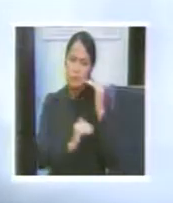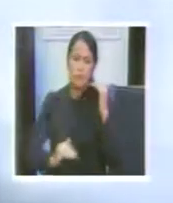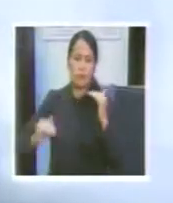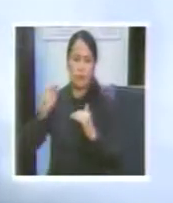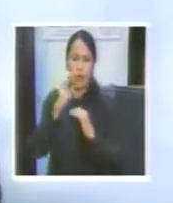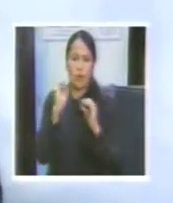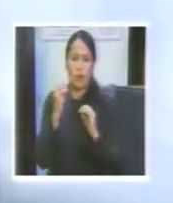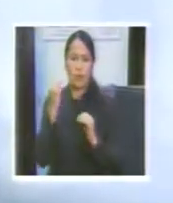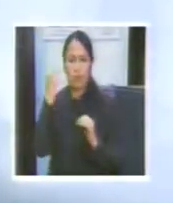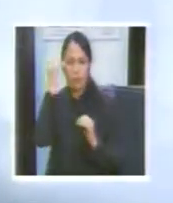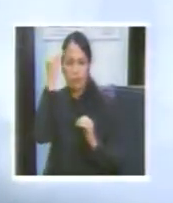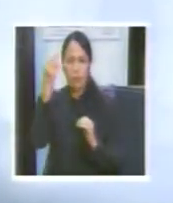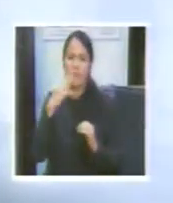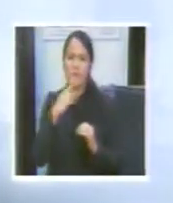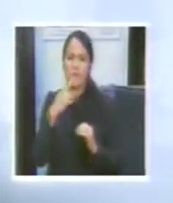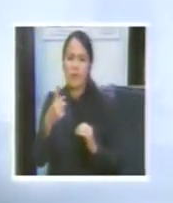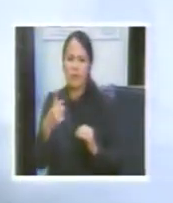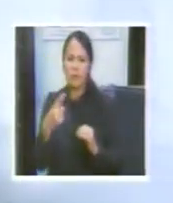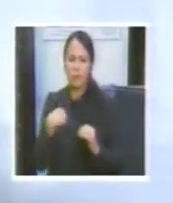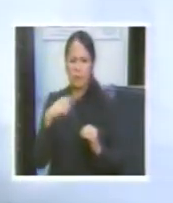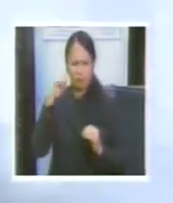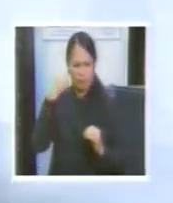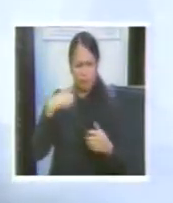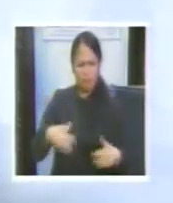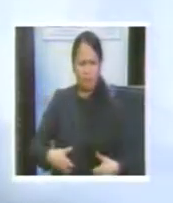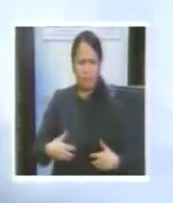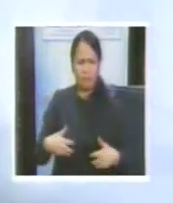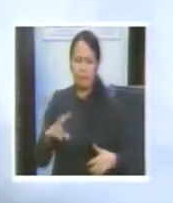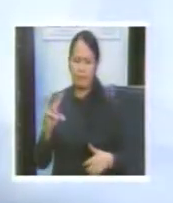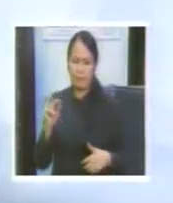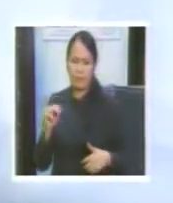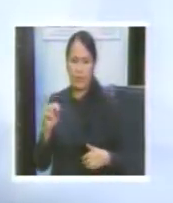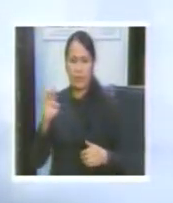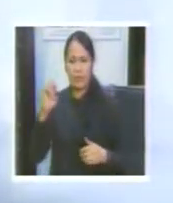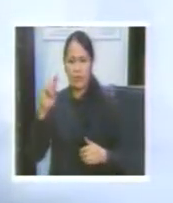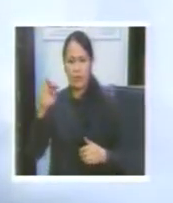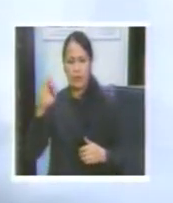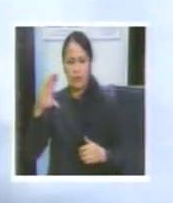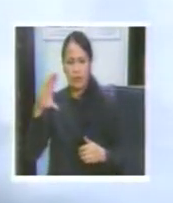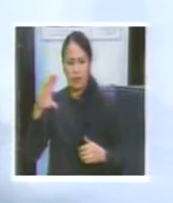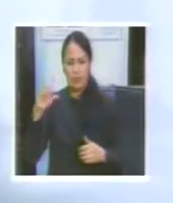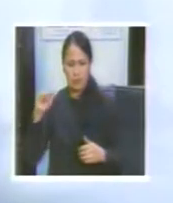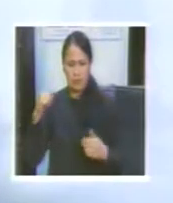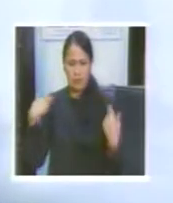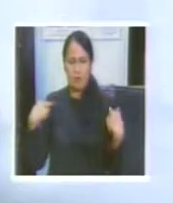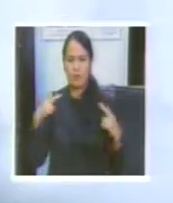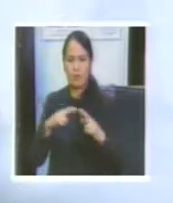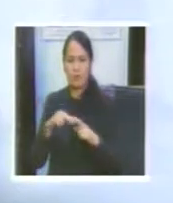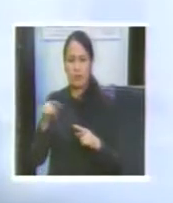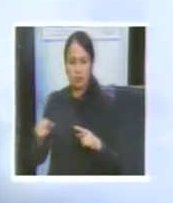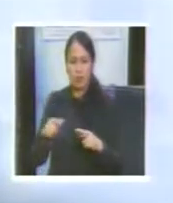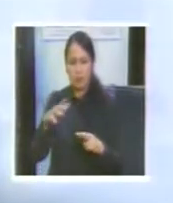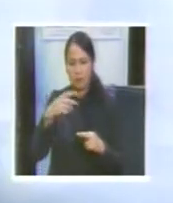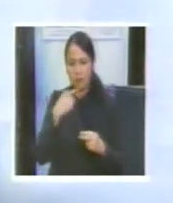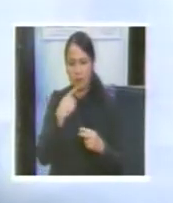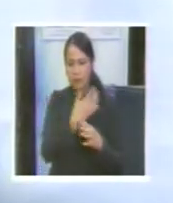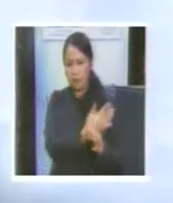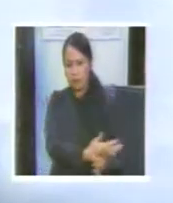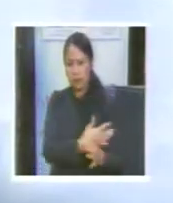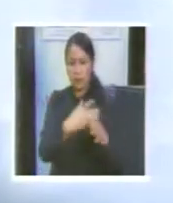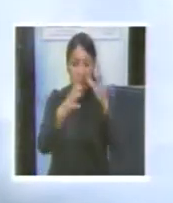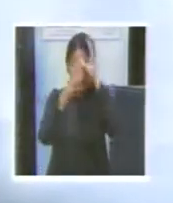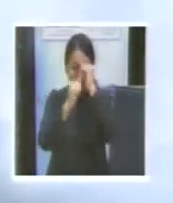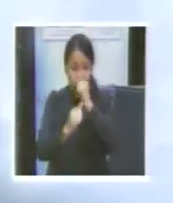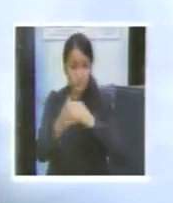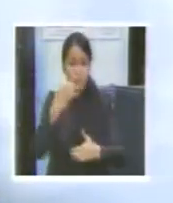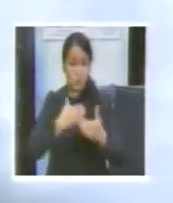que yo con respecto a algo. La maestra Erika Ruiz Sandoval ha dicho que los acuerdos comerciales, cuando